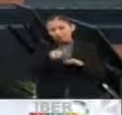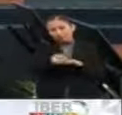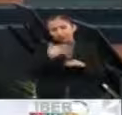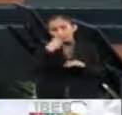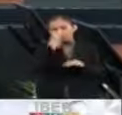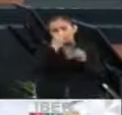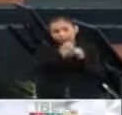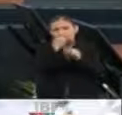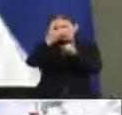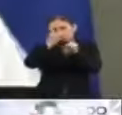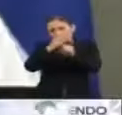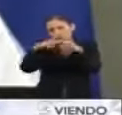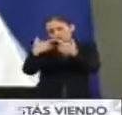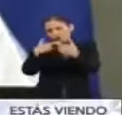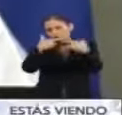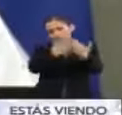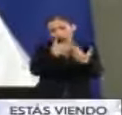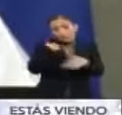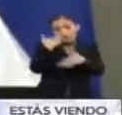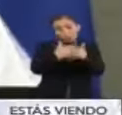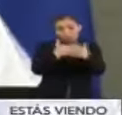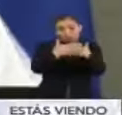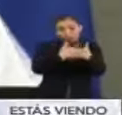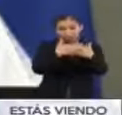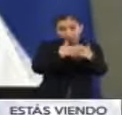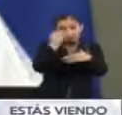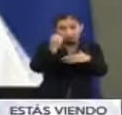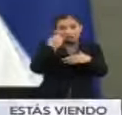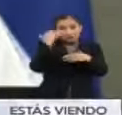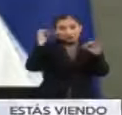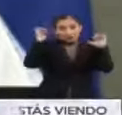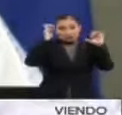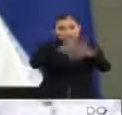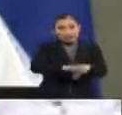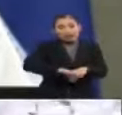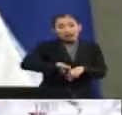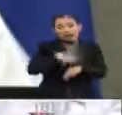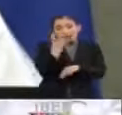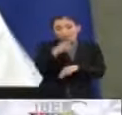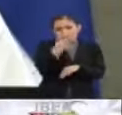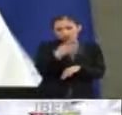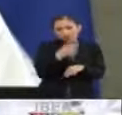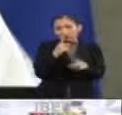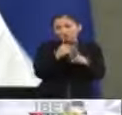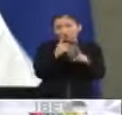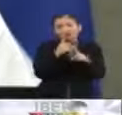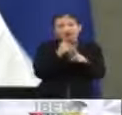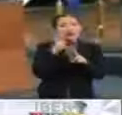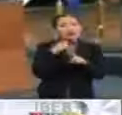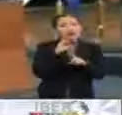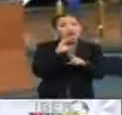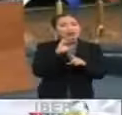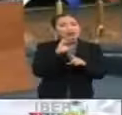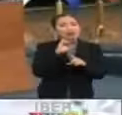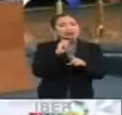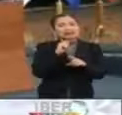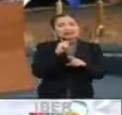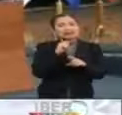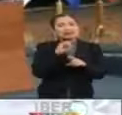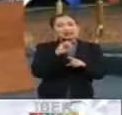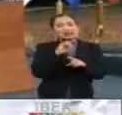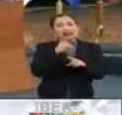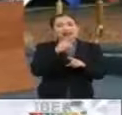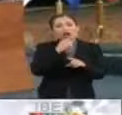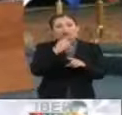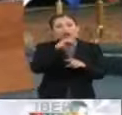es cada 2 años. La próxima conferencia, la 14ª, va a ser en Santiago de Chile,